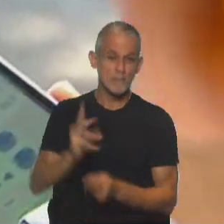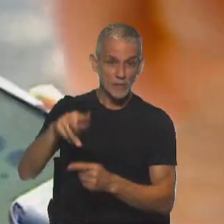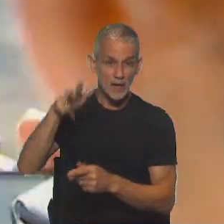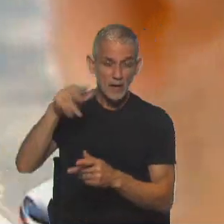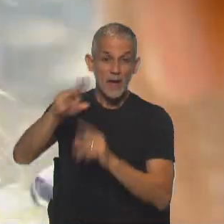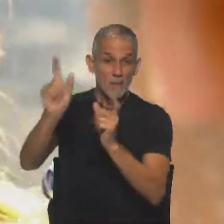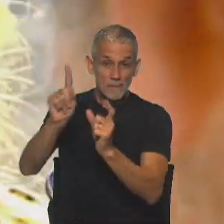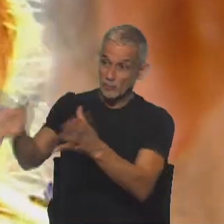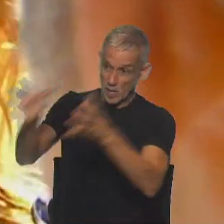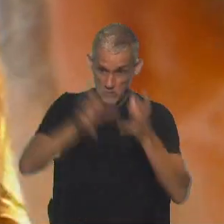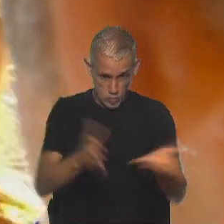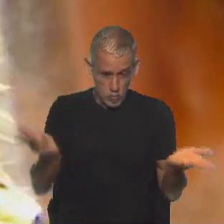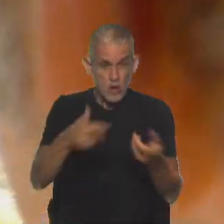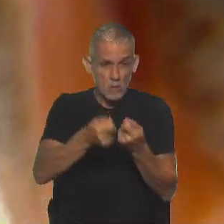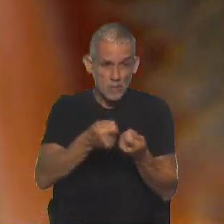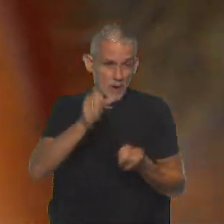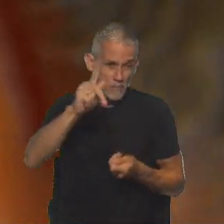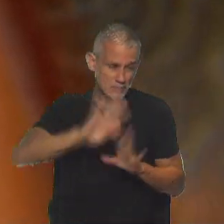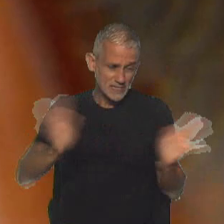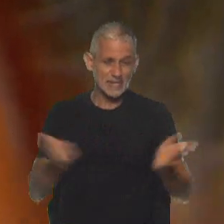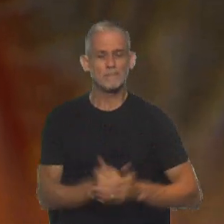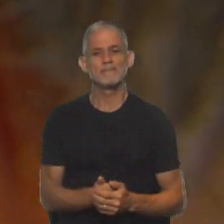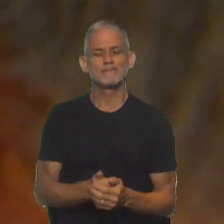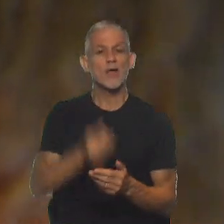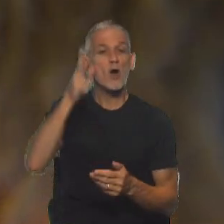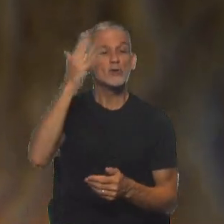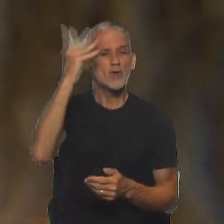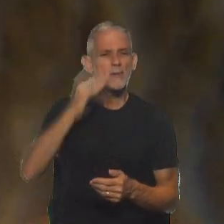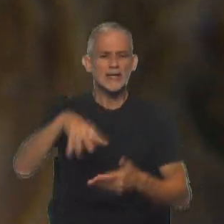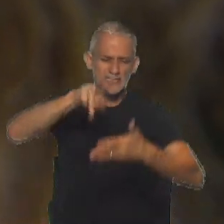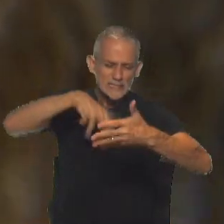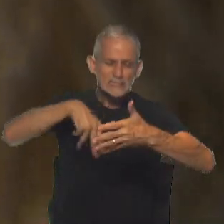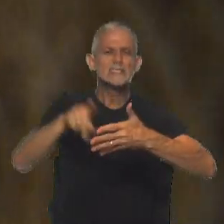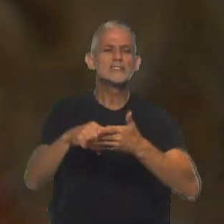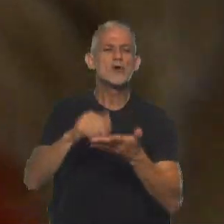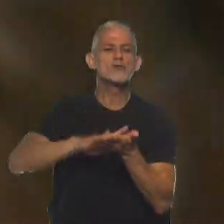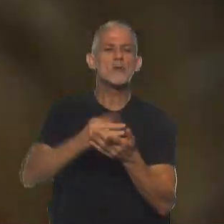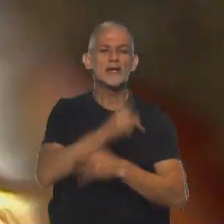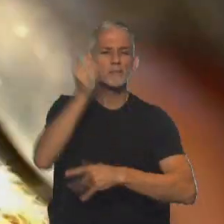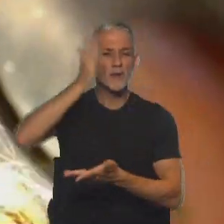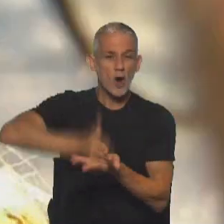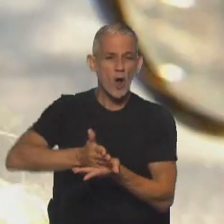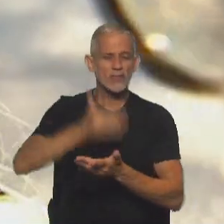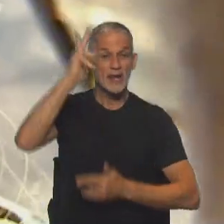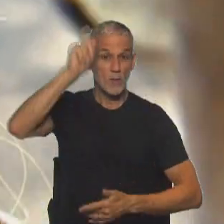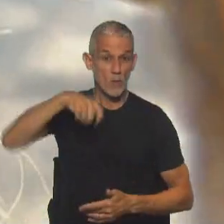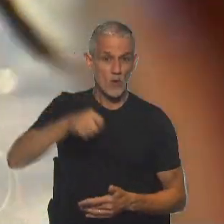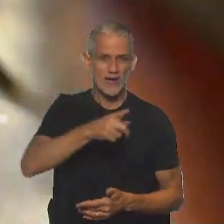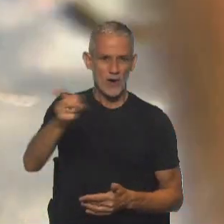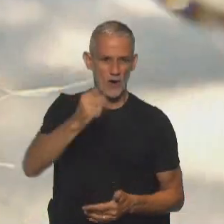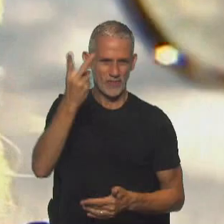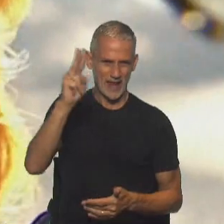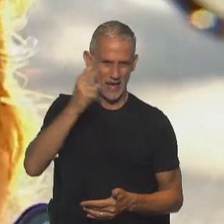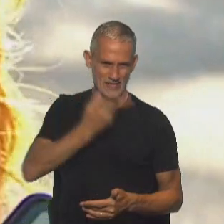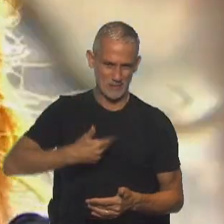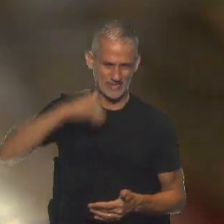hoy no encuentra. Semana del 9 de marzo se van a leer los contenidos de la sentencia contra la vicepresidenta y el jueves y viernes y sábado va